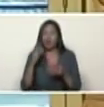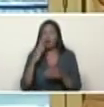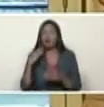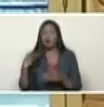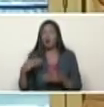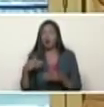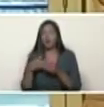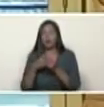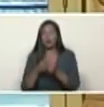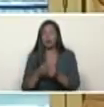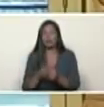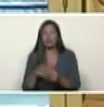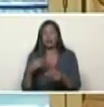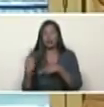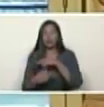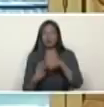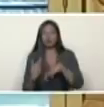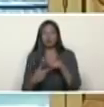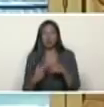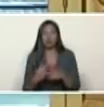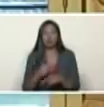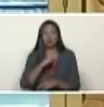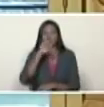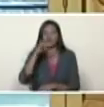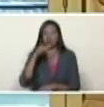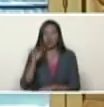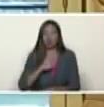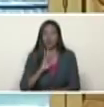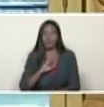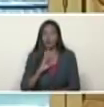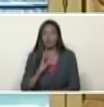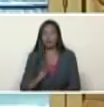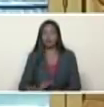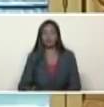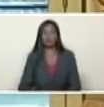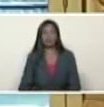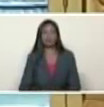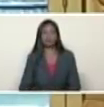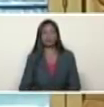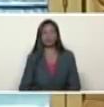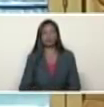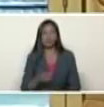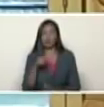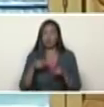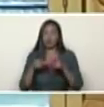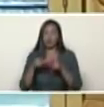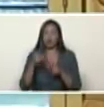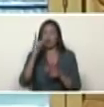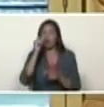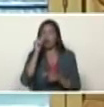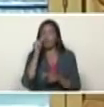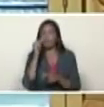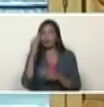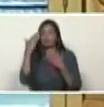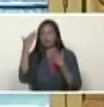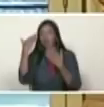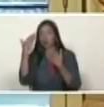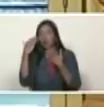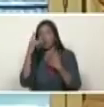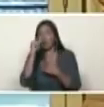también, revolucionario. Zuliano, zuliano, zuliano. Allá está Omar Prieto, mi saludo,